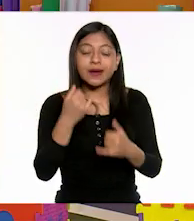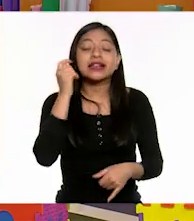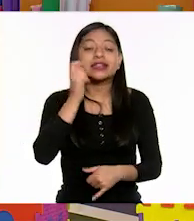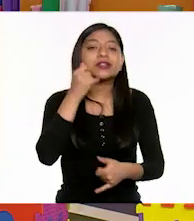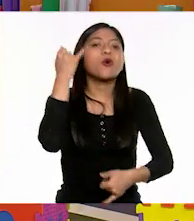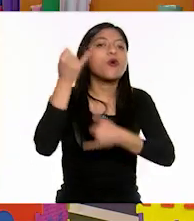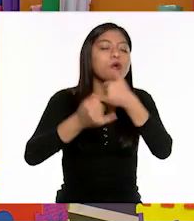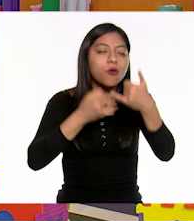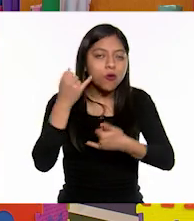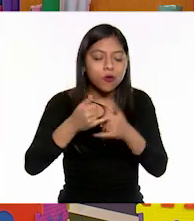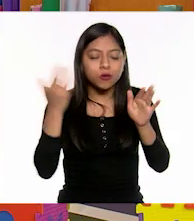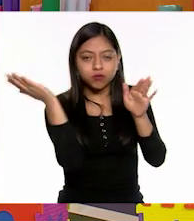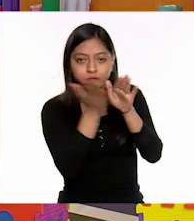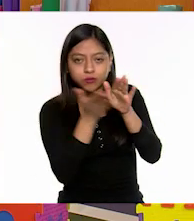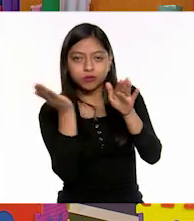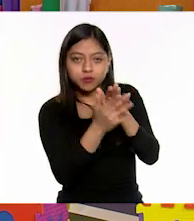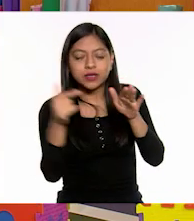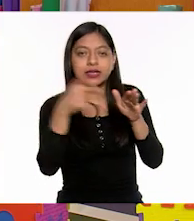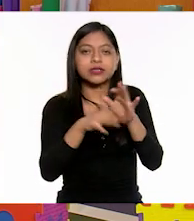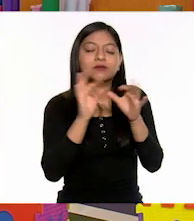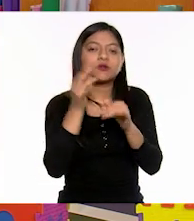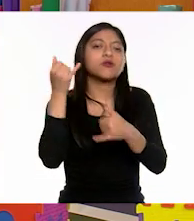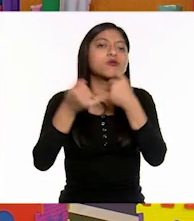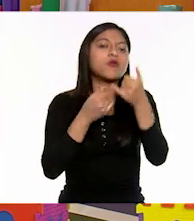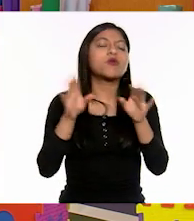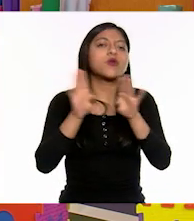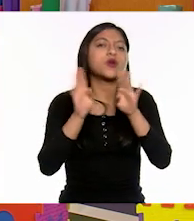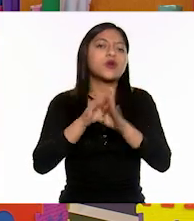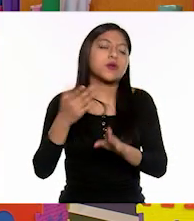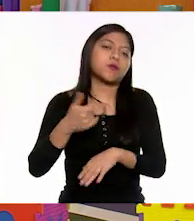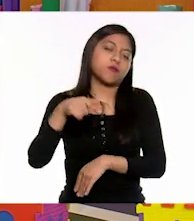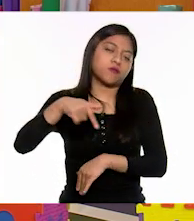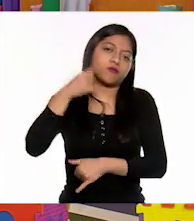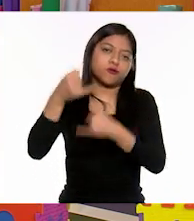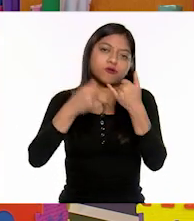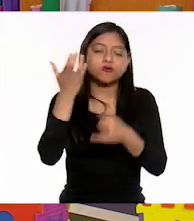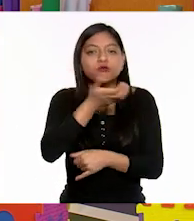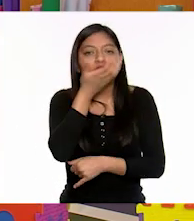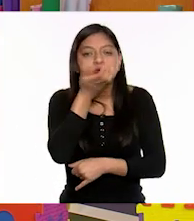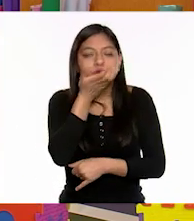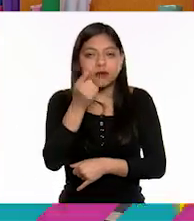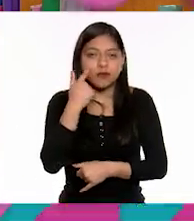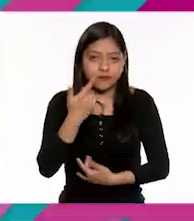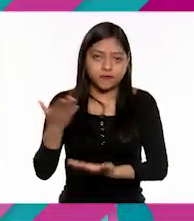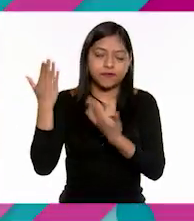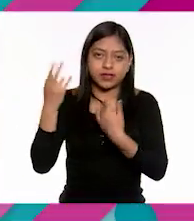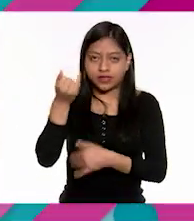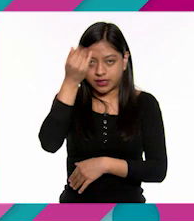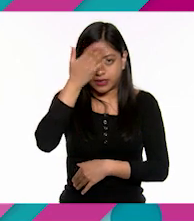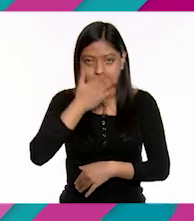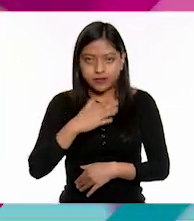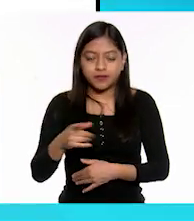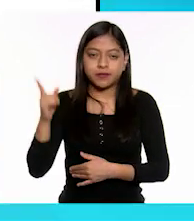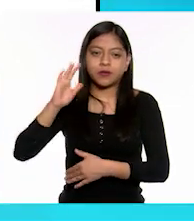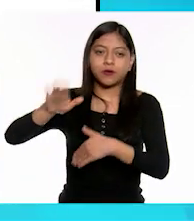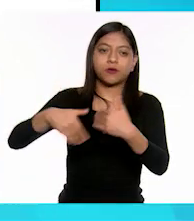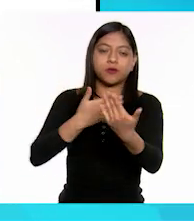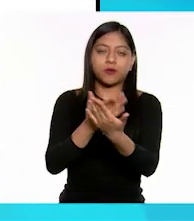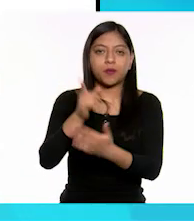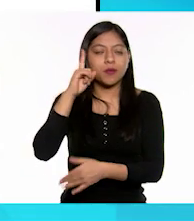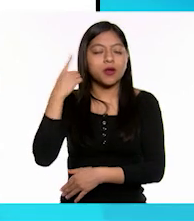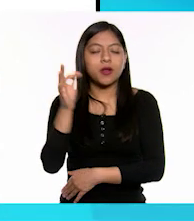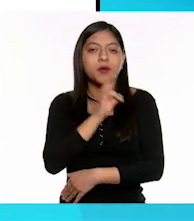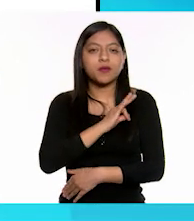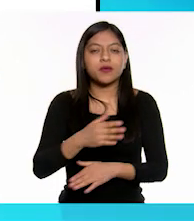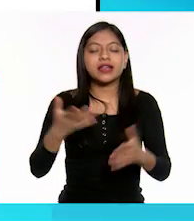van a describir cómo se juegan esos juegos tradicionales verdad entonces vamos a ver la siguiente imagen que nos da sugerencias de cómo